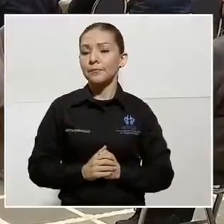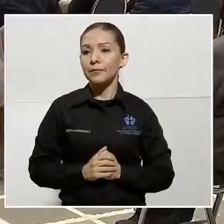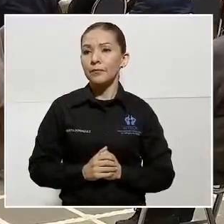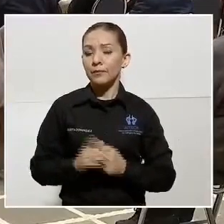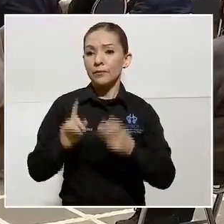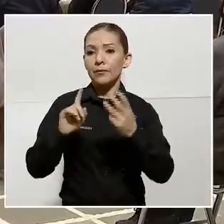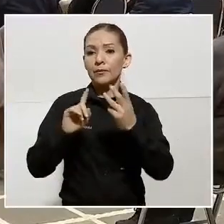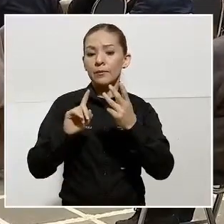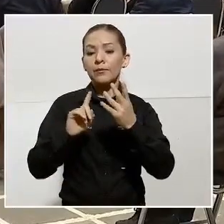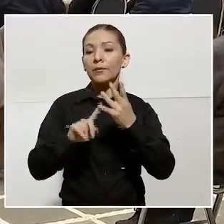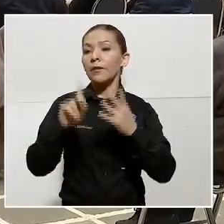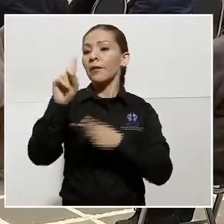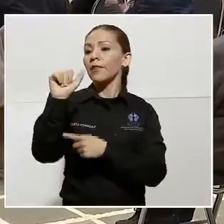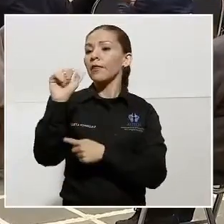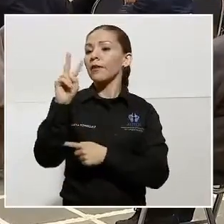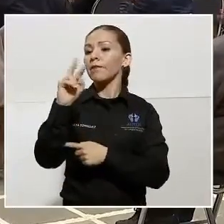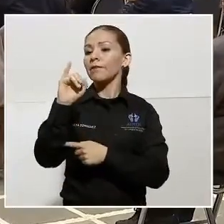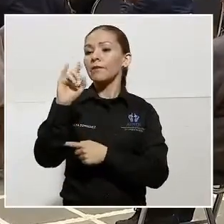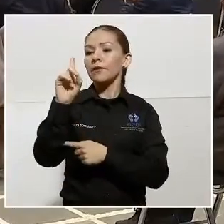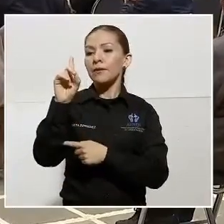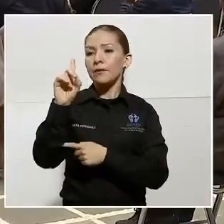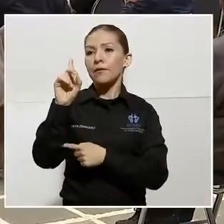David Fernández Dávalos